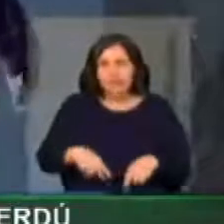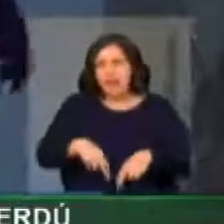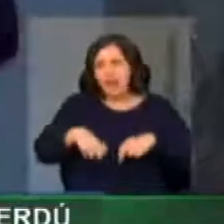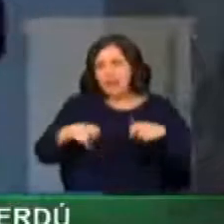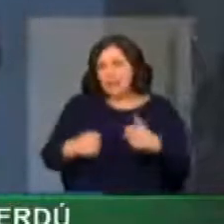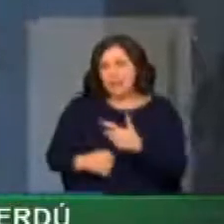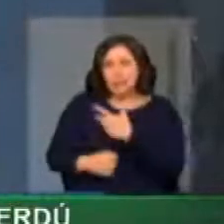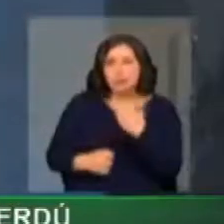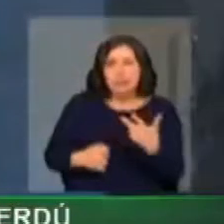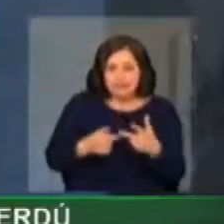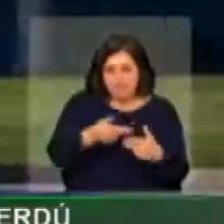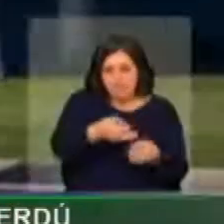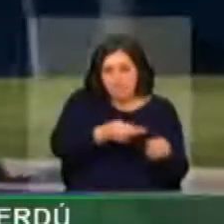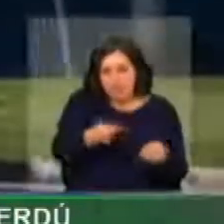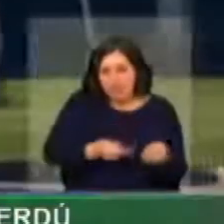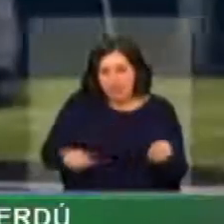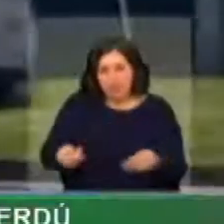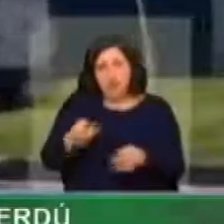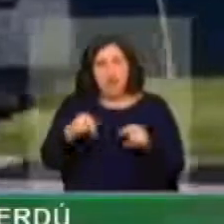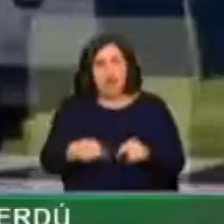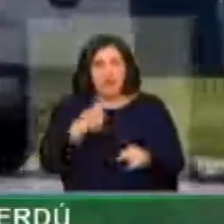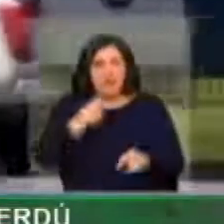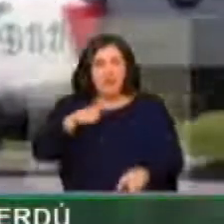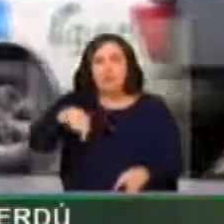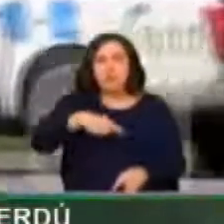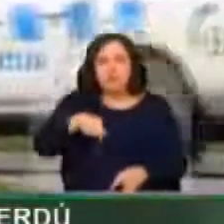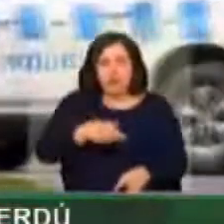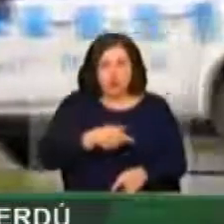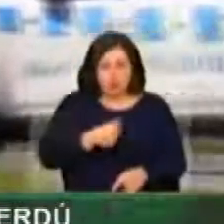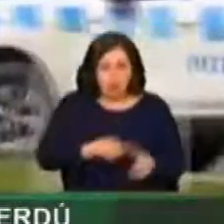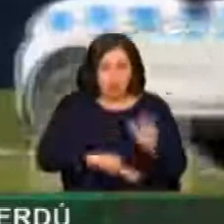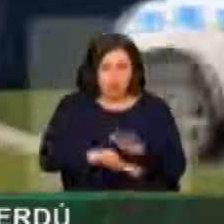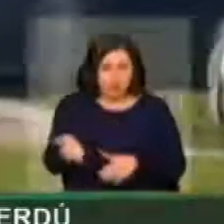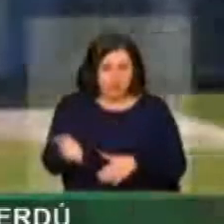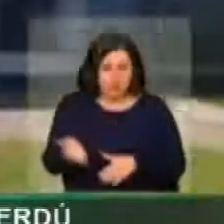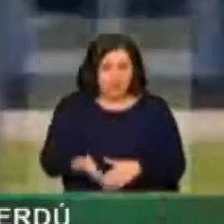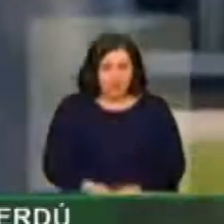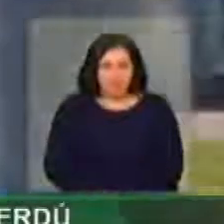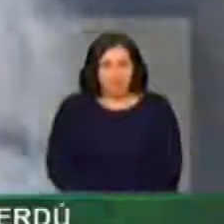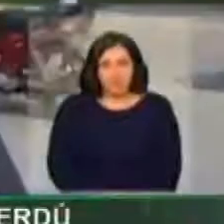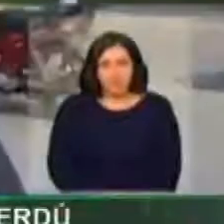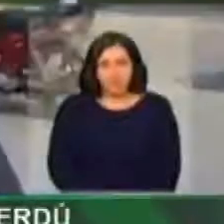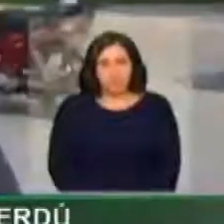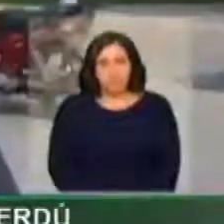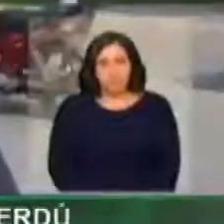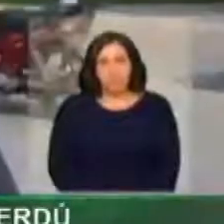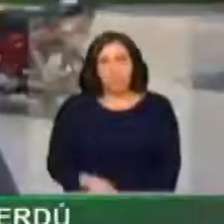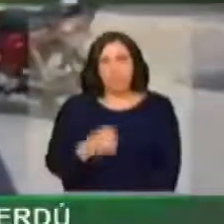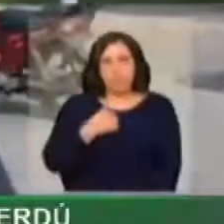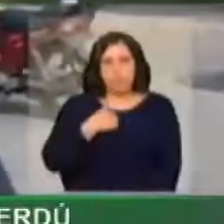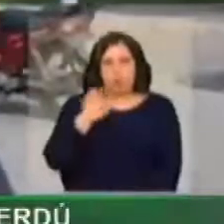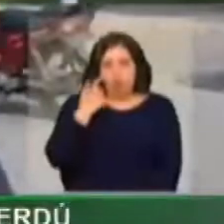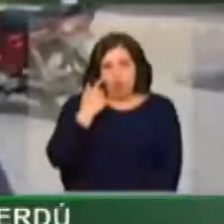3 planos del ComCar. Allí Pereira identificó el lugar por donde se fugó. Y ahí pude observar